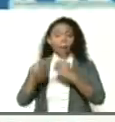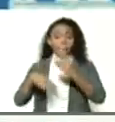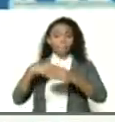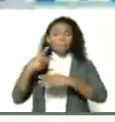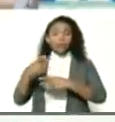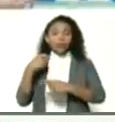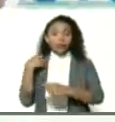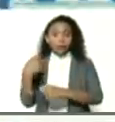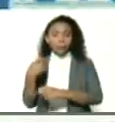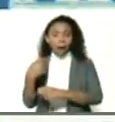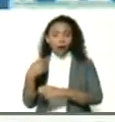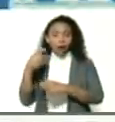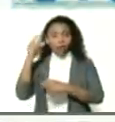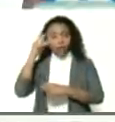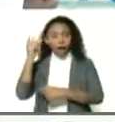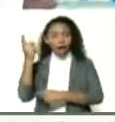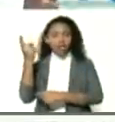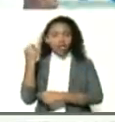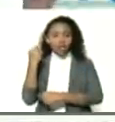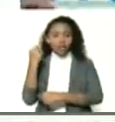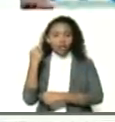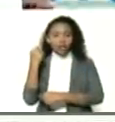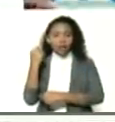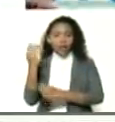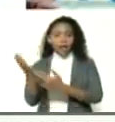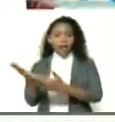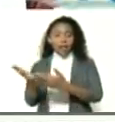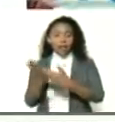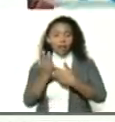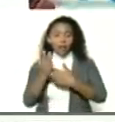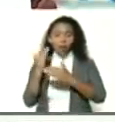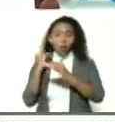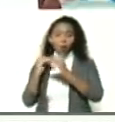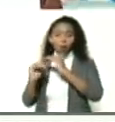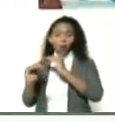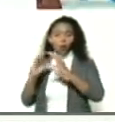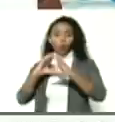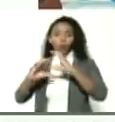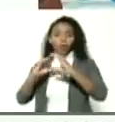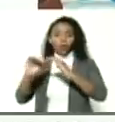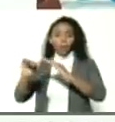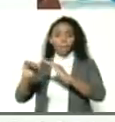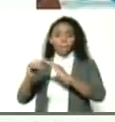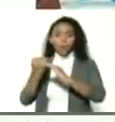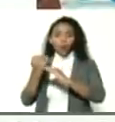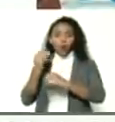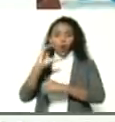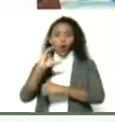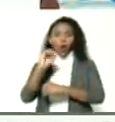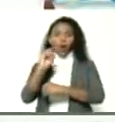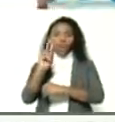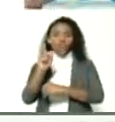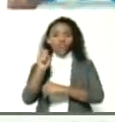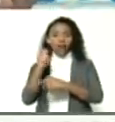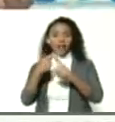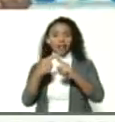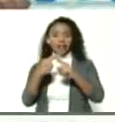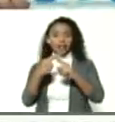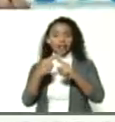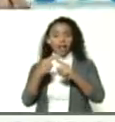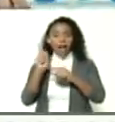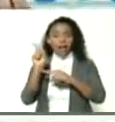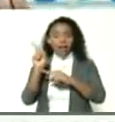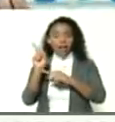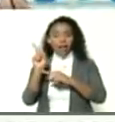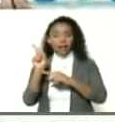anticipo que se requiere. El día de ayer recibimos una comunicación de COVAX en Ginebra,